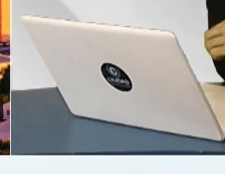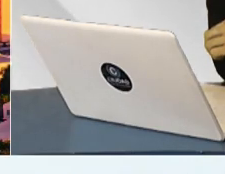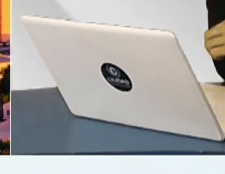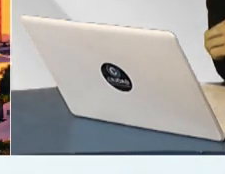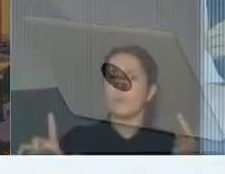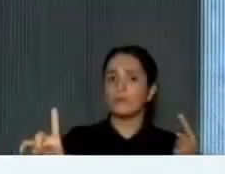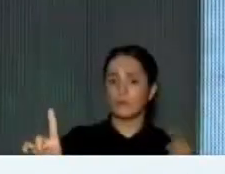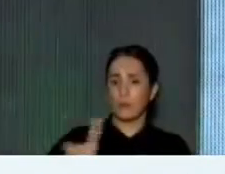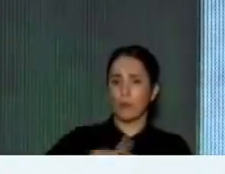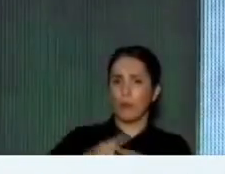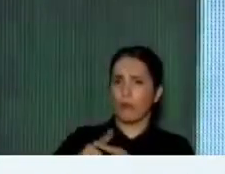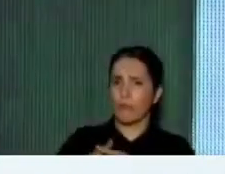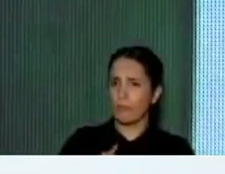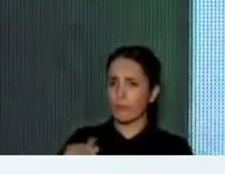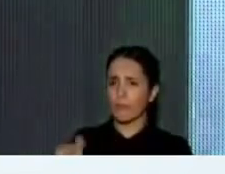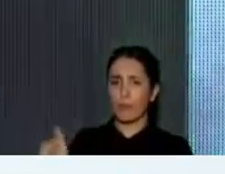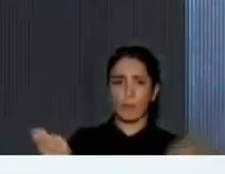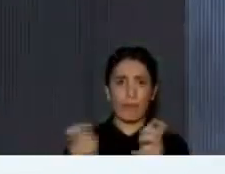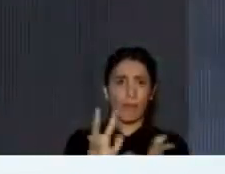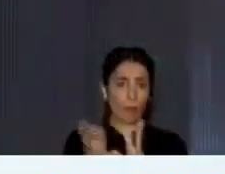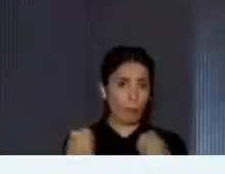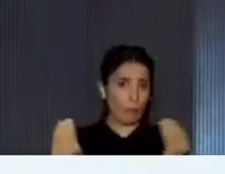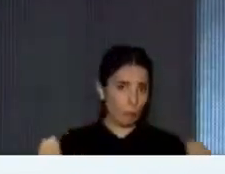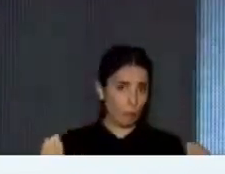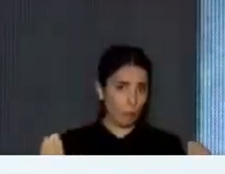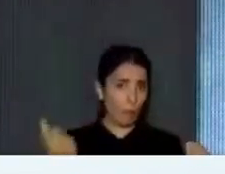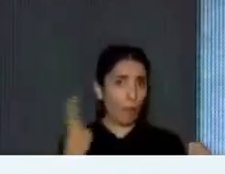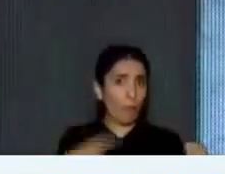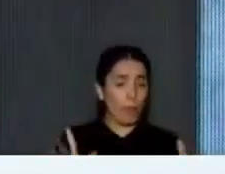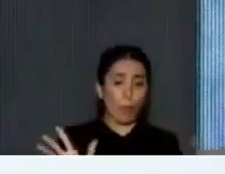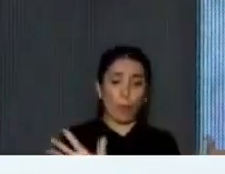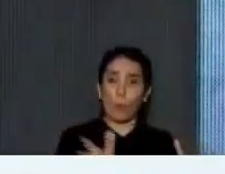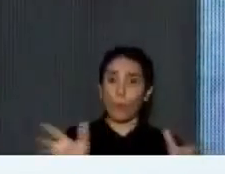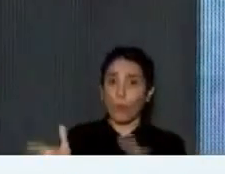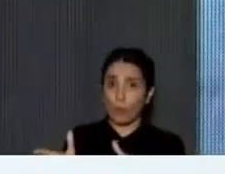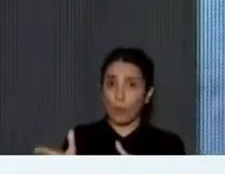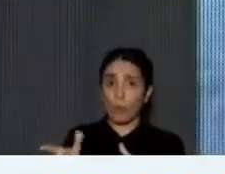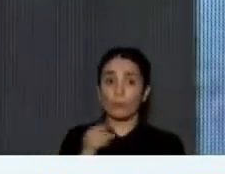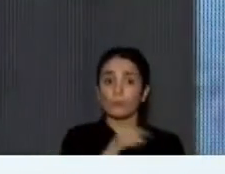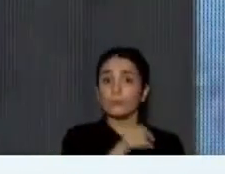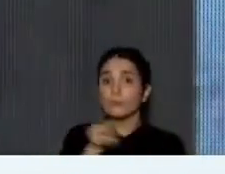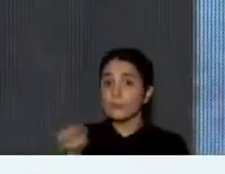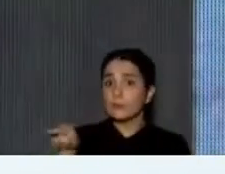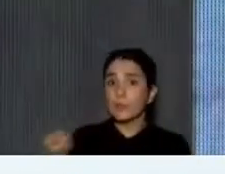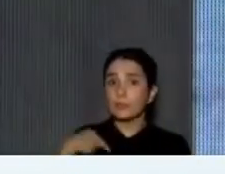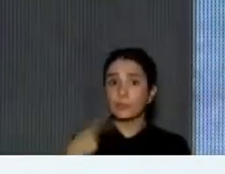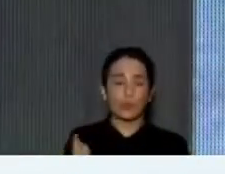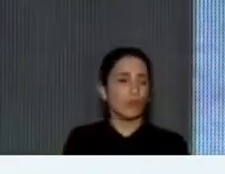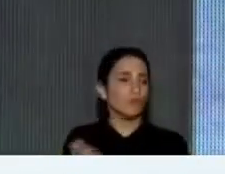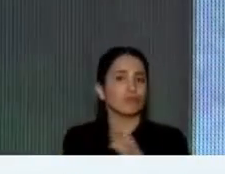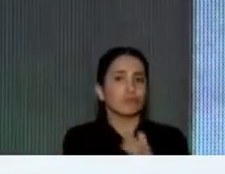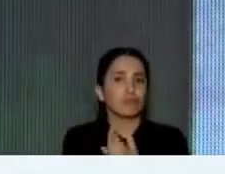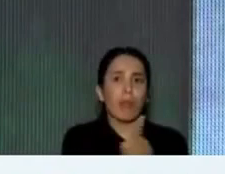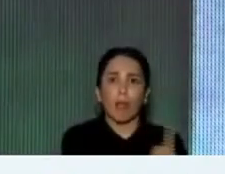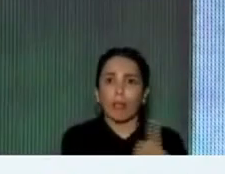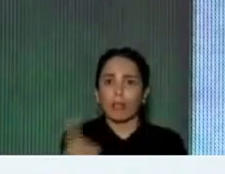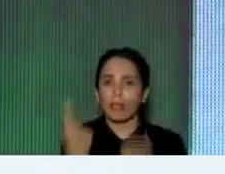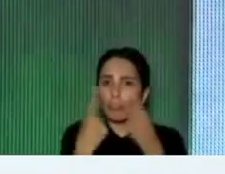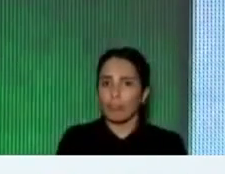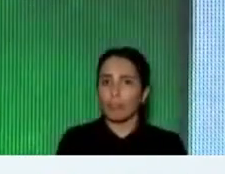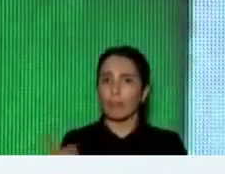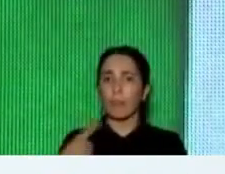intentar bosquejar ciertas propuestas. La verdad que en algunos casos no sé si fueron muy